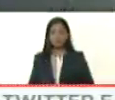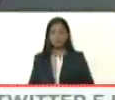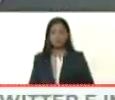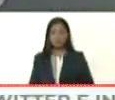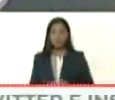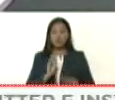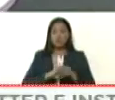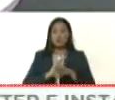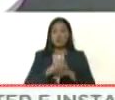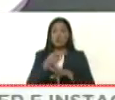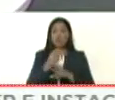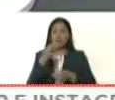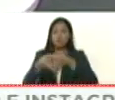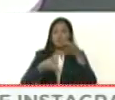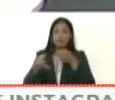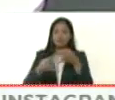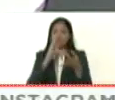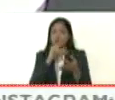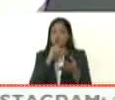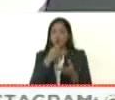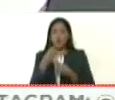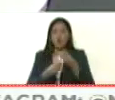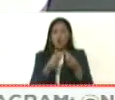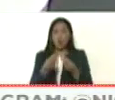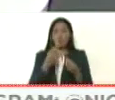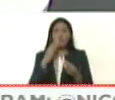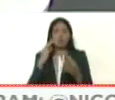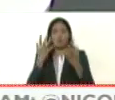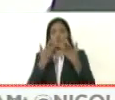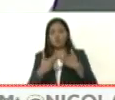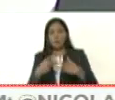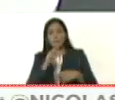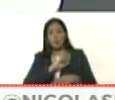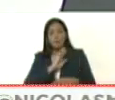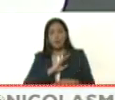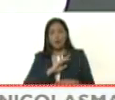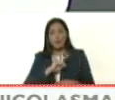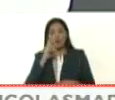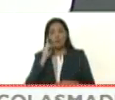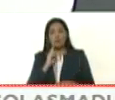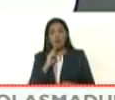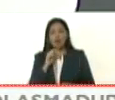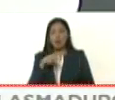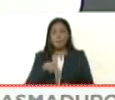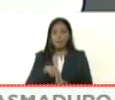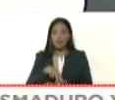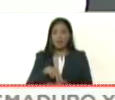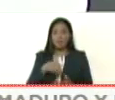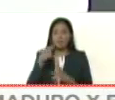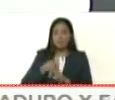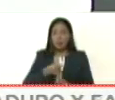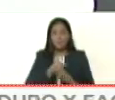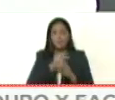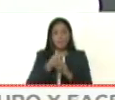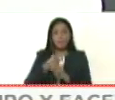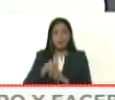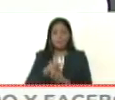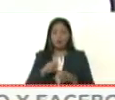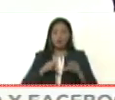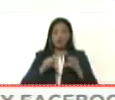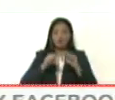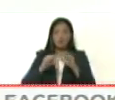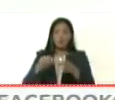Porque ustedes nos explican por qué la revolución bolivariana está de pie, combatiente, avanzando,